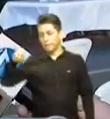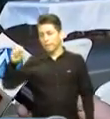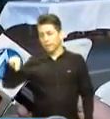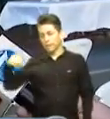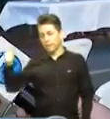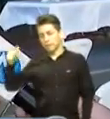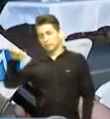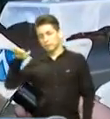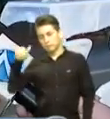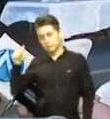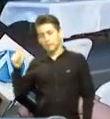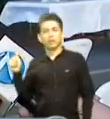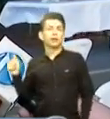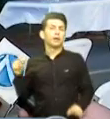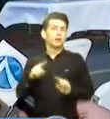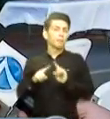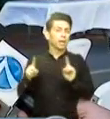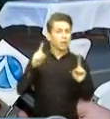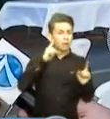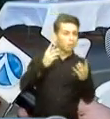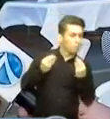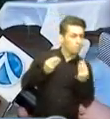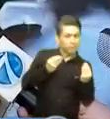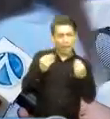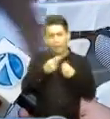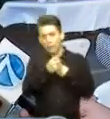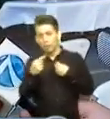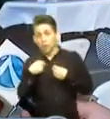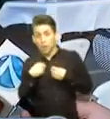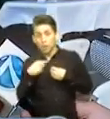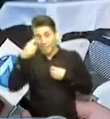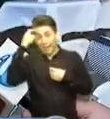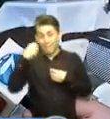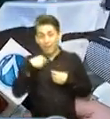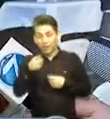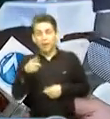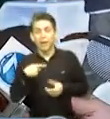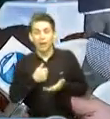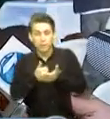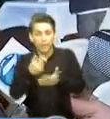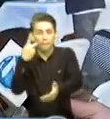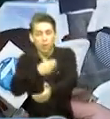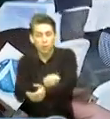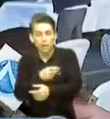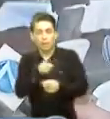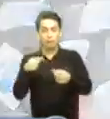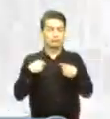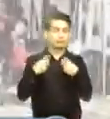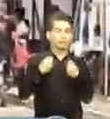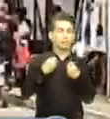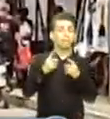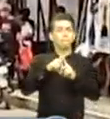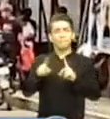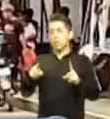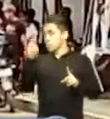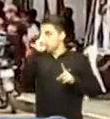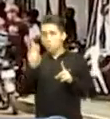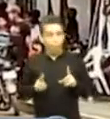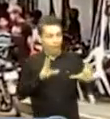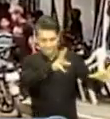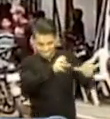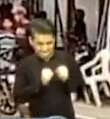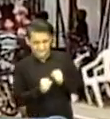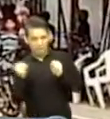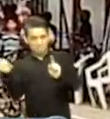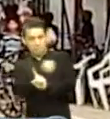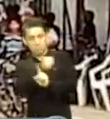o la sensación de temor también por parte de los vacunadores, pero nunca habían llegado a un nivel de retenerlos. El ministro aseguró que los